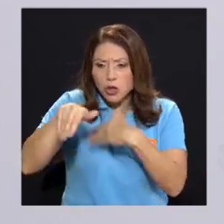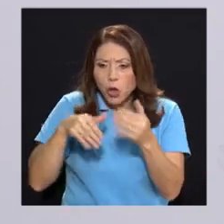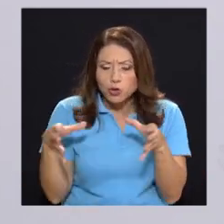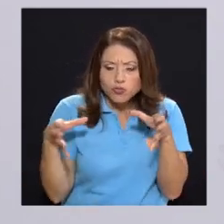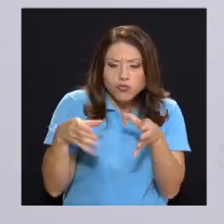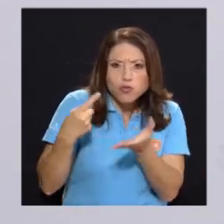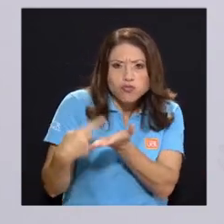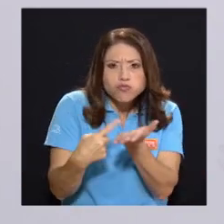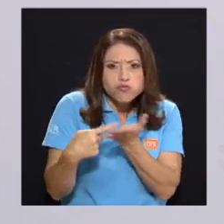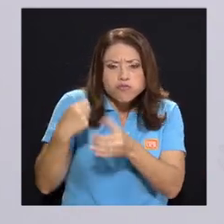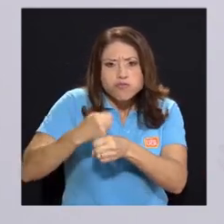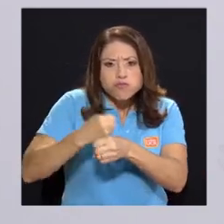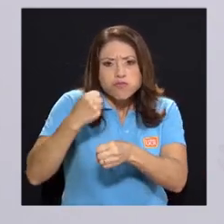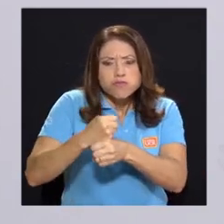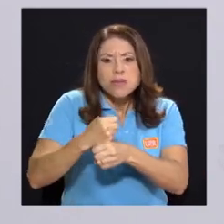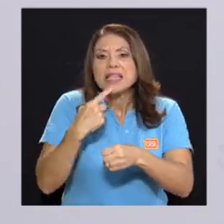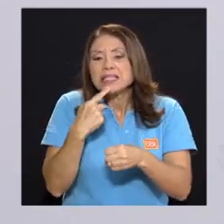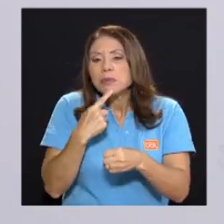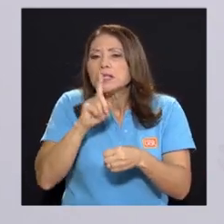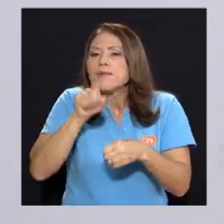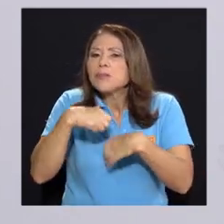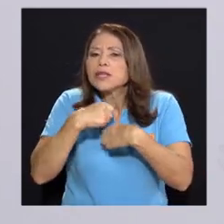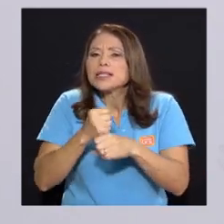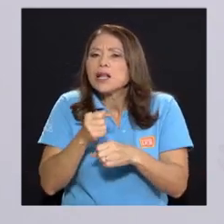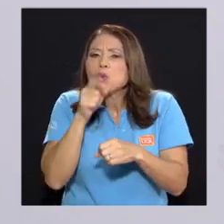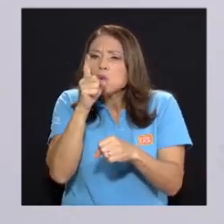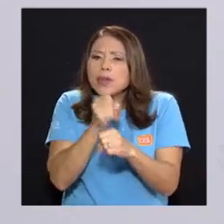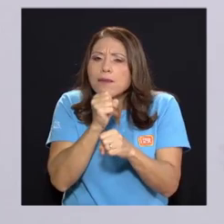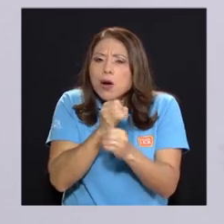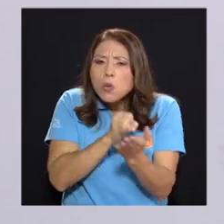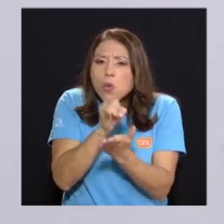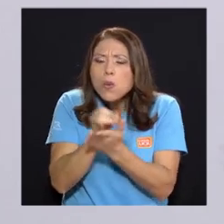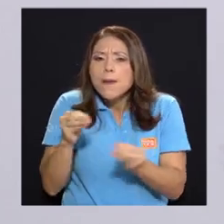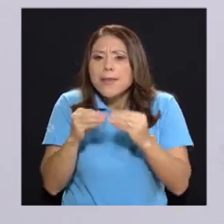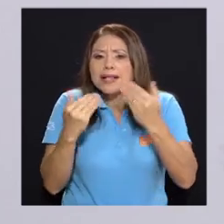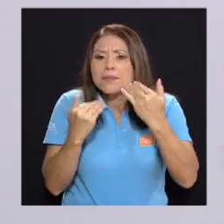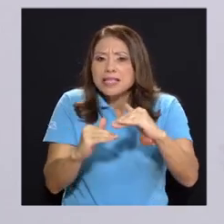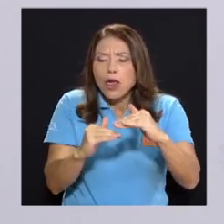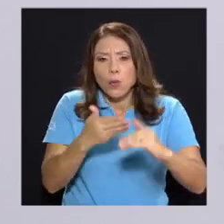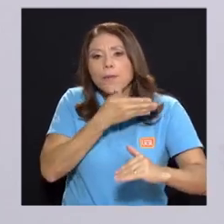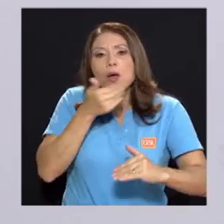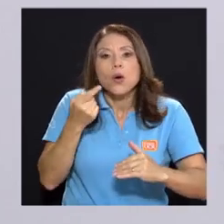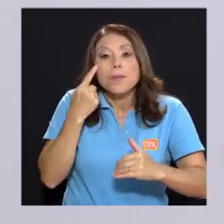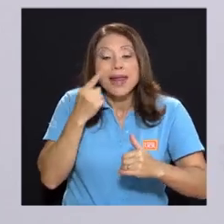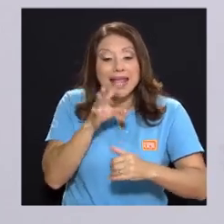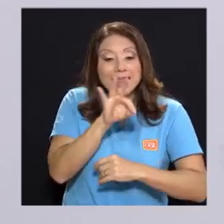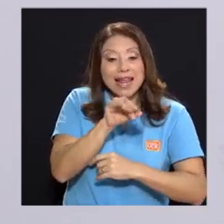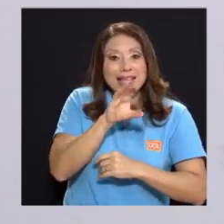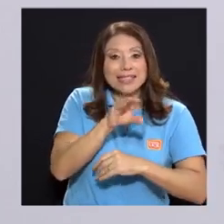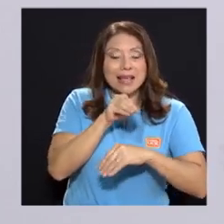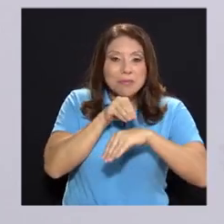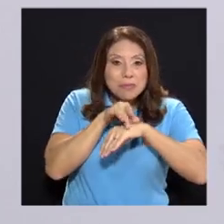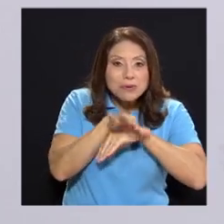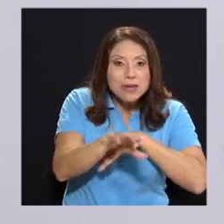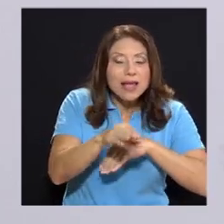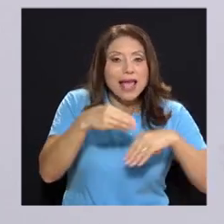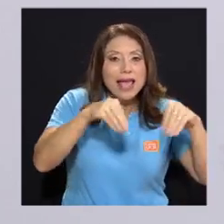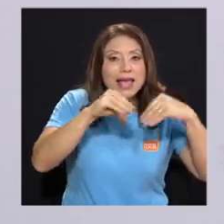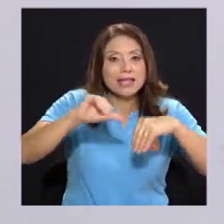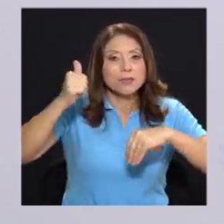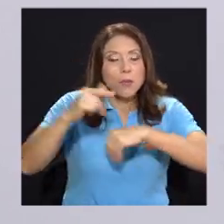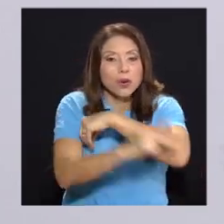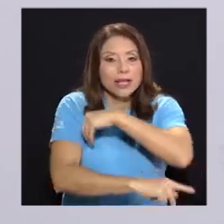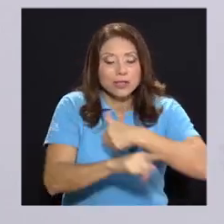más limitado vamos a poder va a tratar de estimar los efectos del tlc sobre exportaciones sobre inversión extranjera directa y